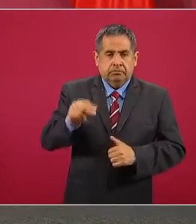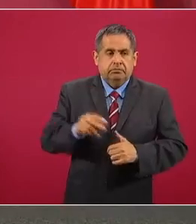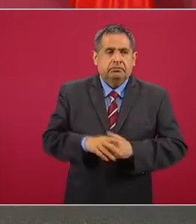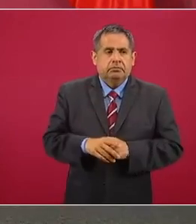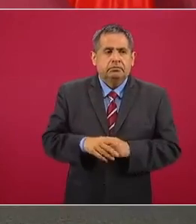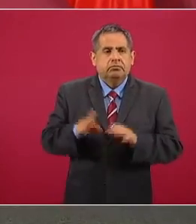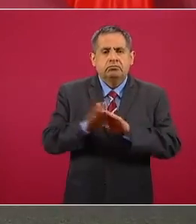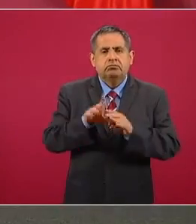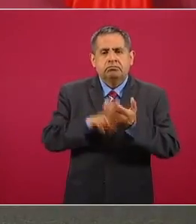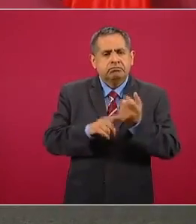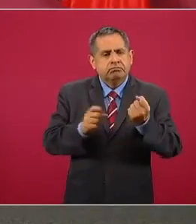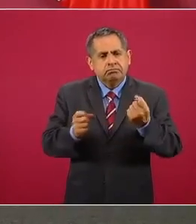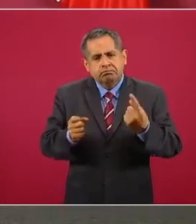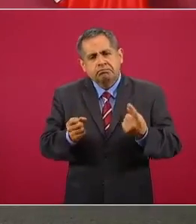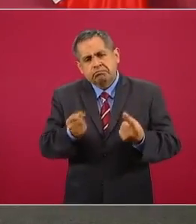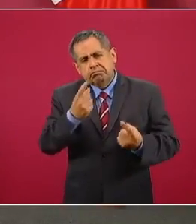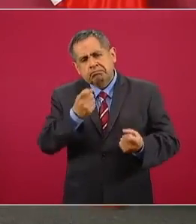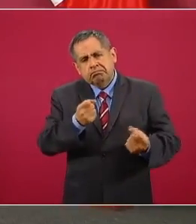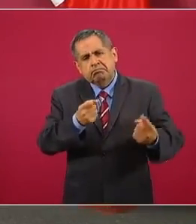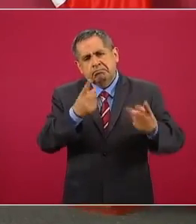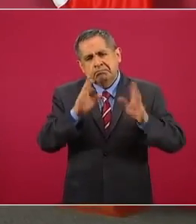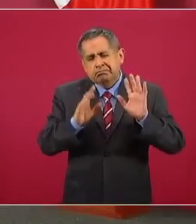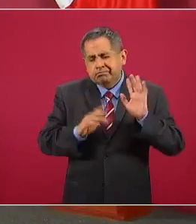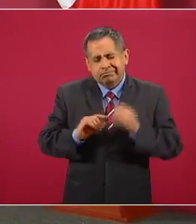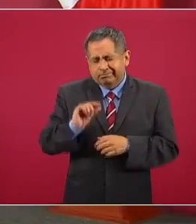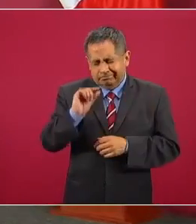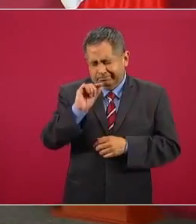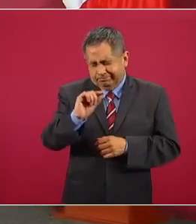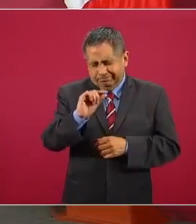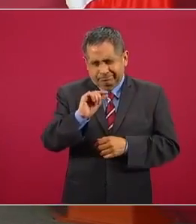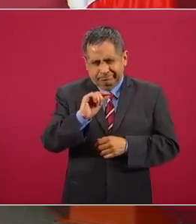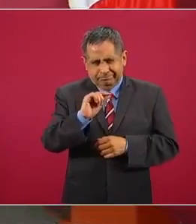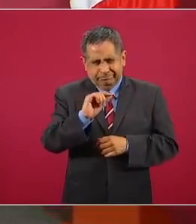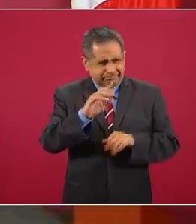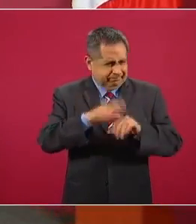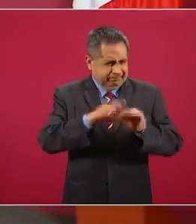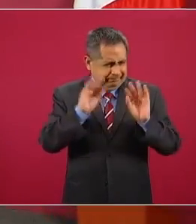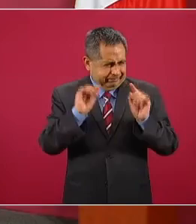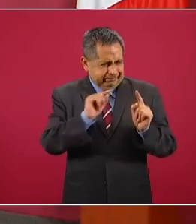que haya excepciones, pero muy bien